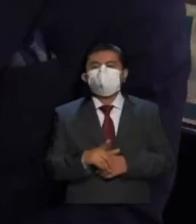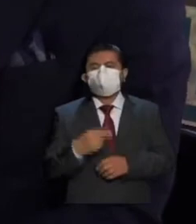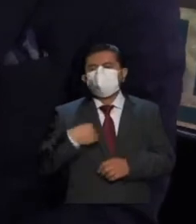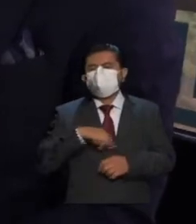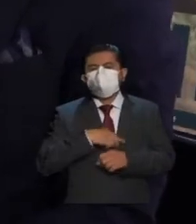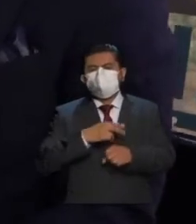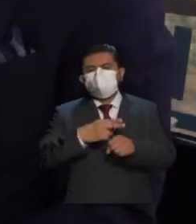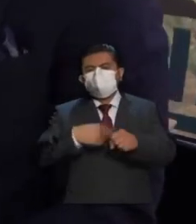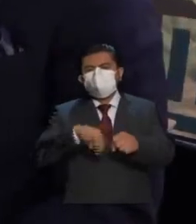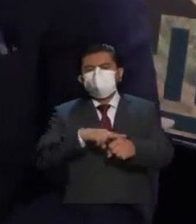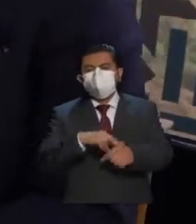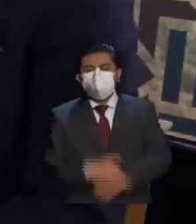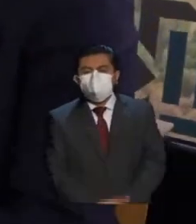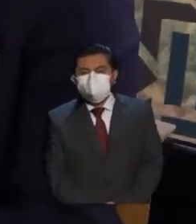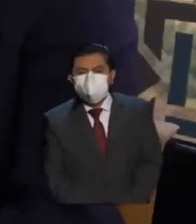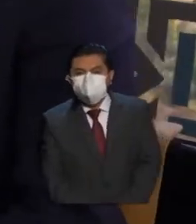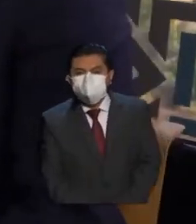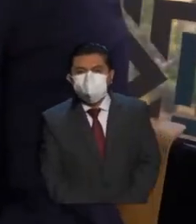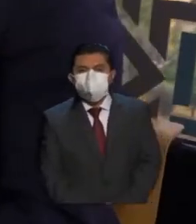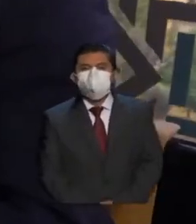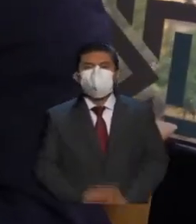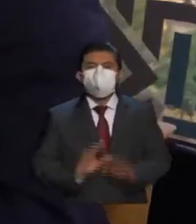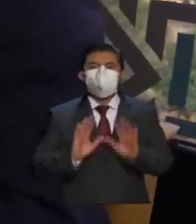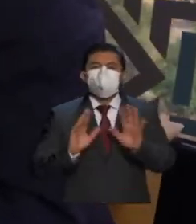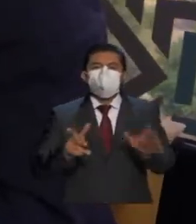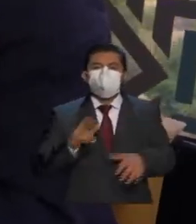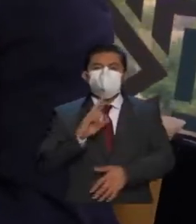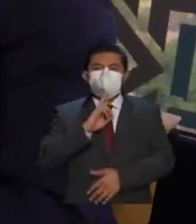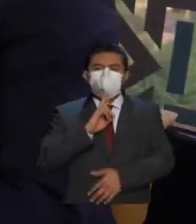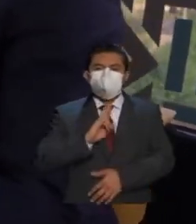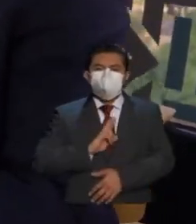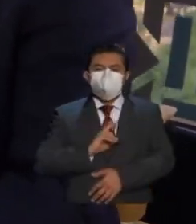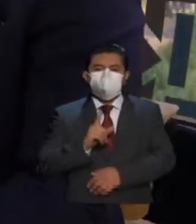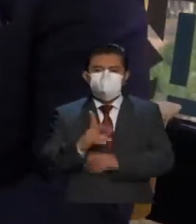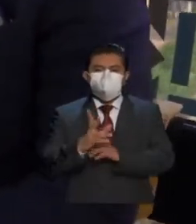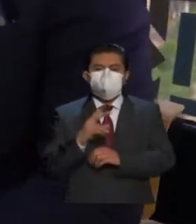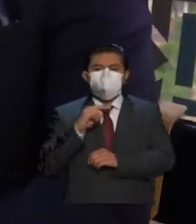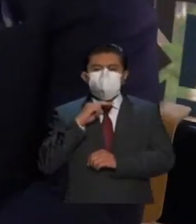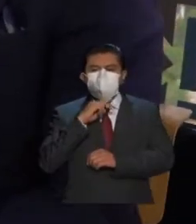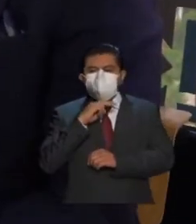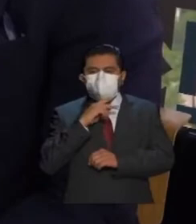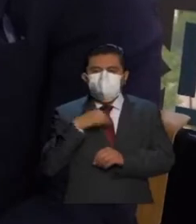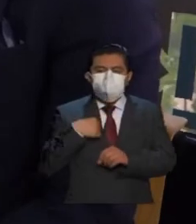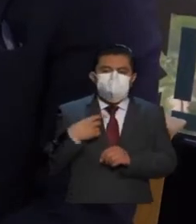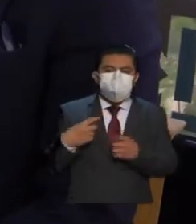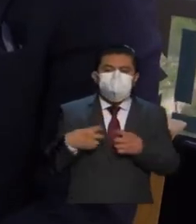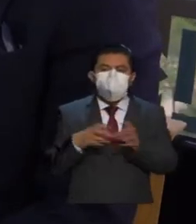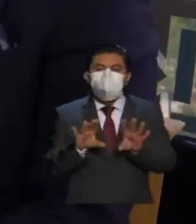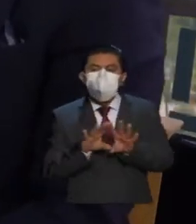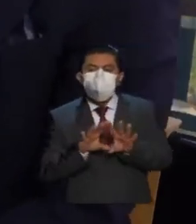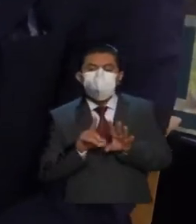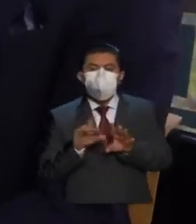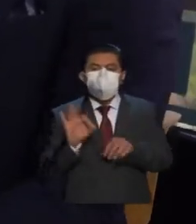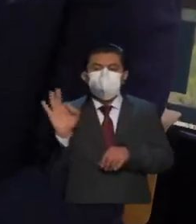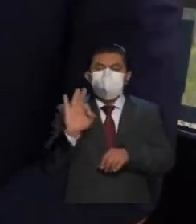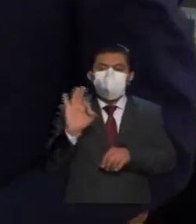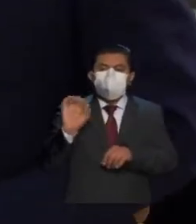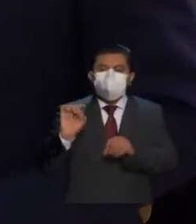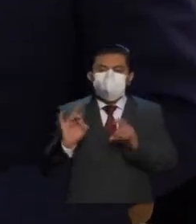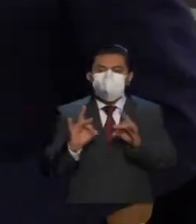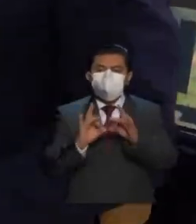normal. Ya nos respondiste también con esto otra preocupación, que era qué pasaba si se iba la luz.